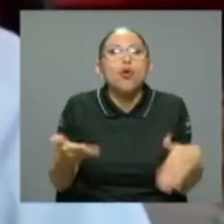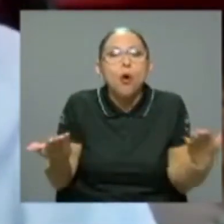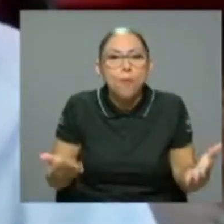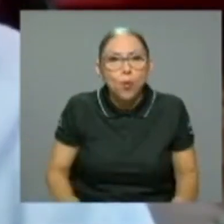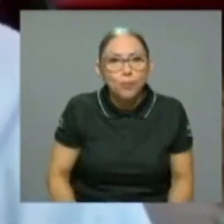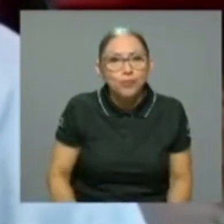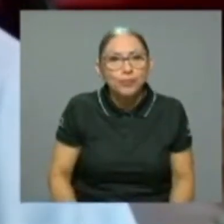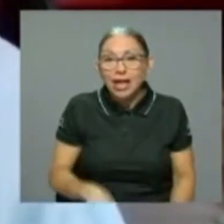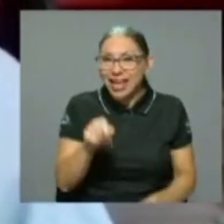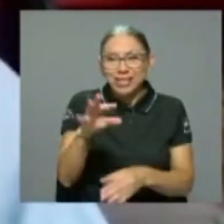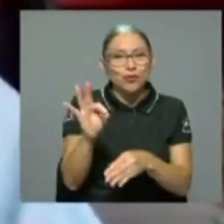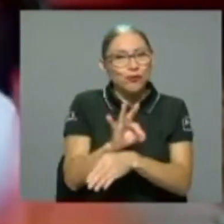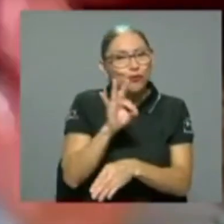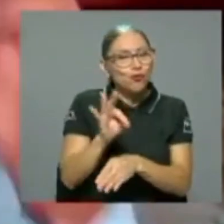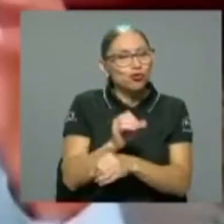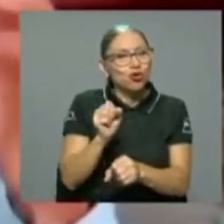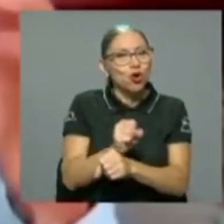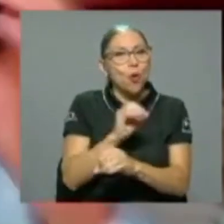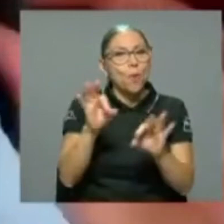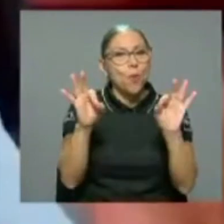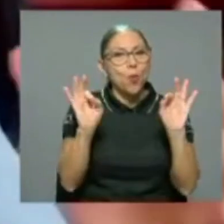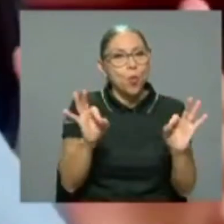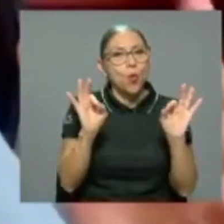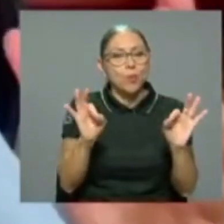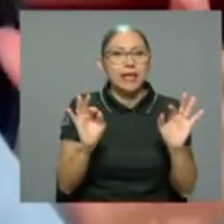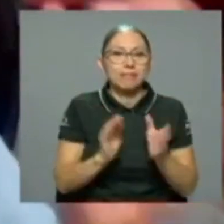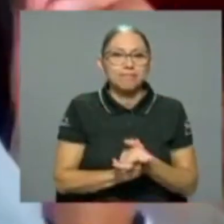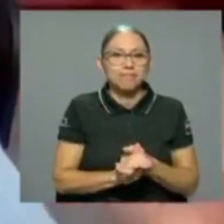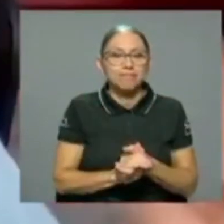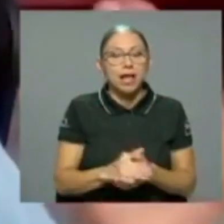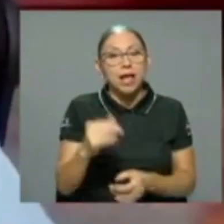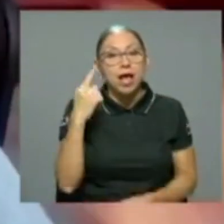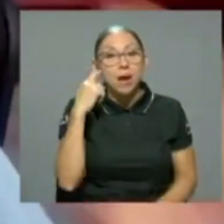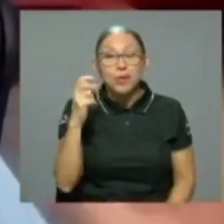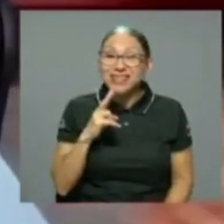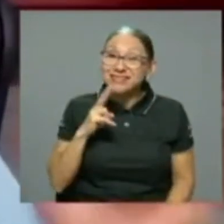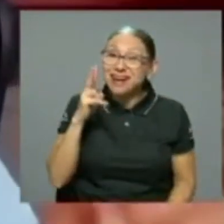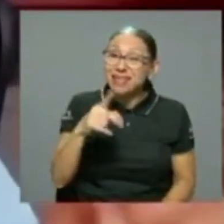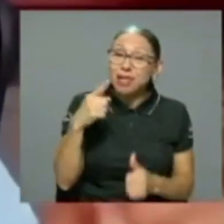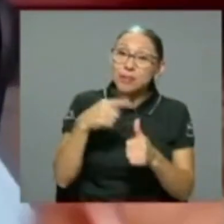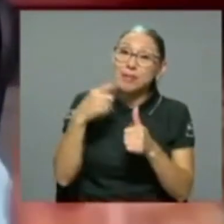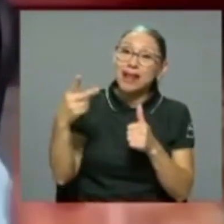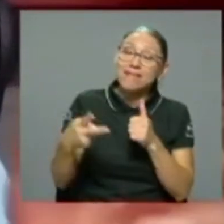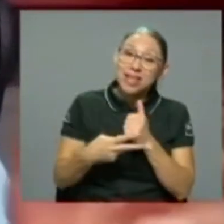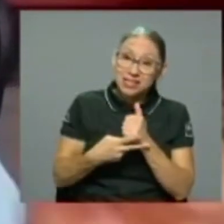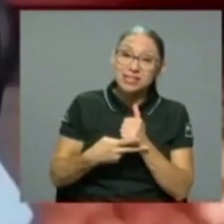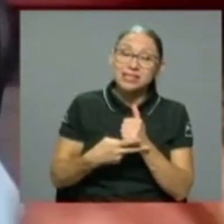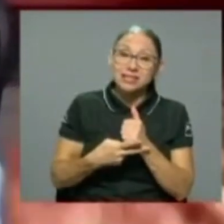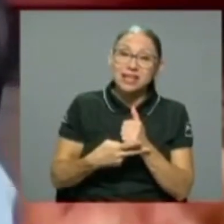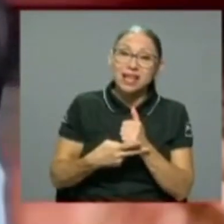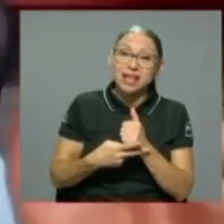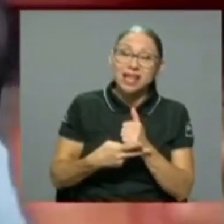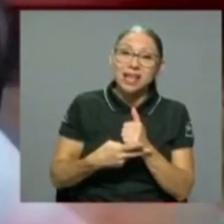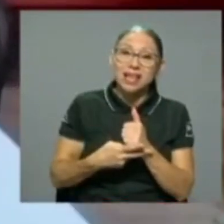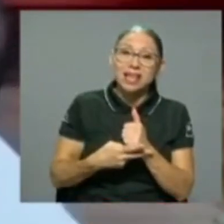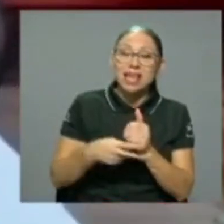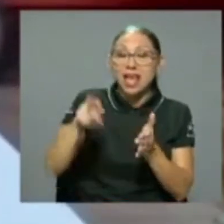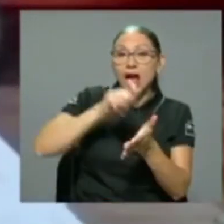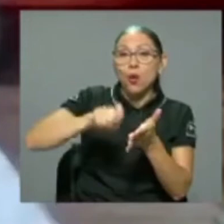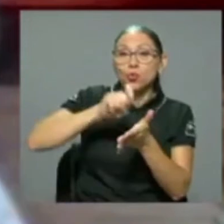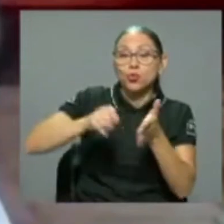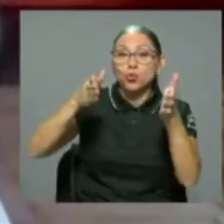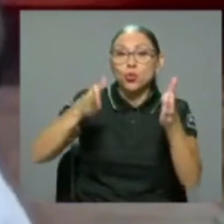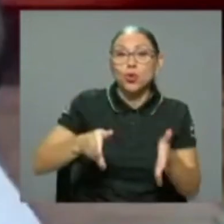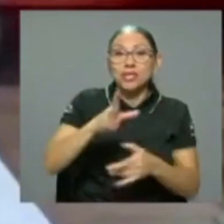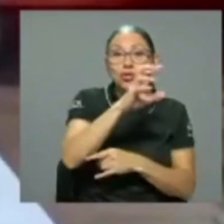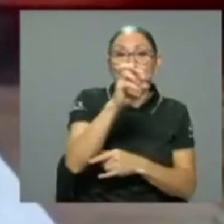funcionó muy bien porque en realidad fue la primera vez que a los autores costarricenses y a